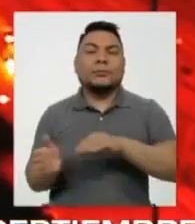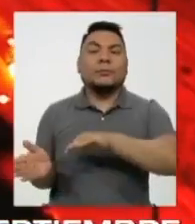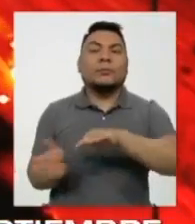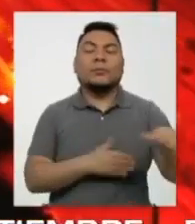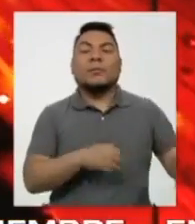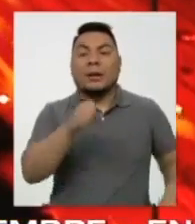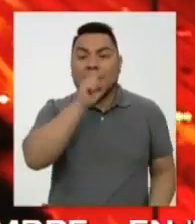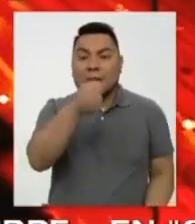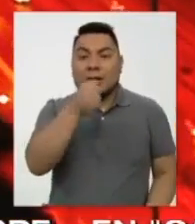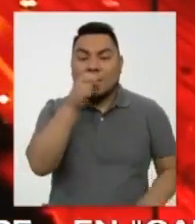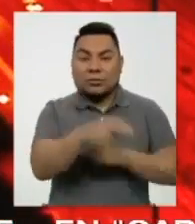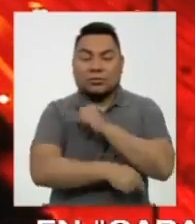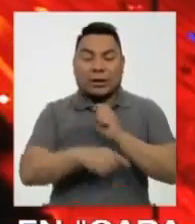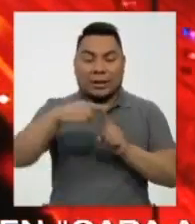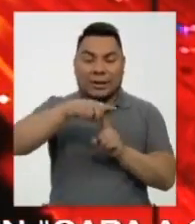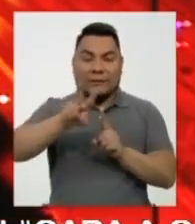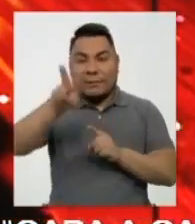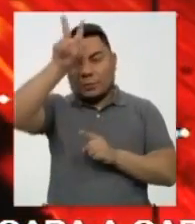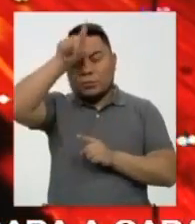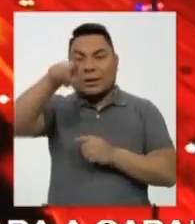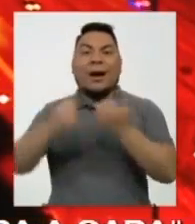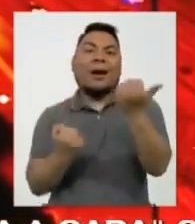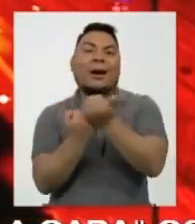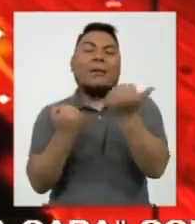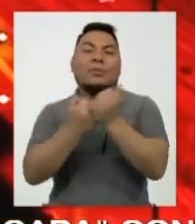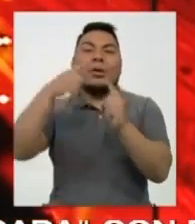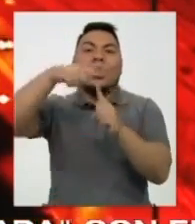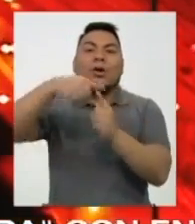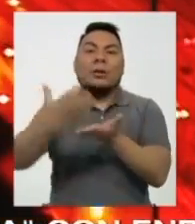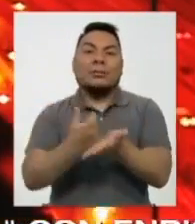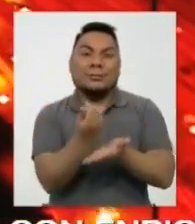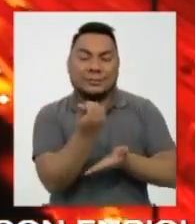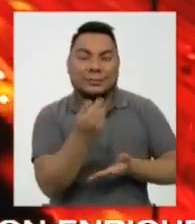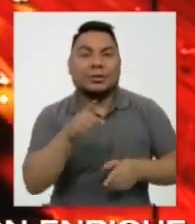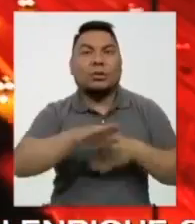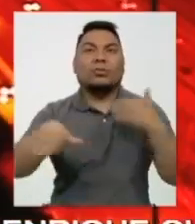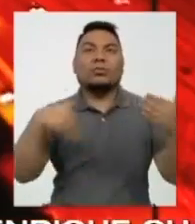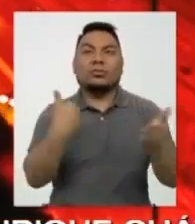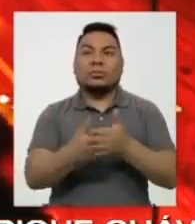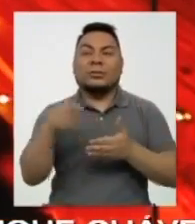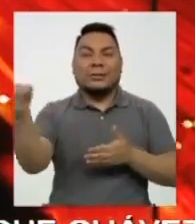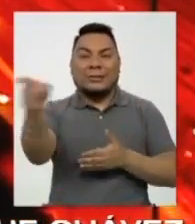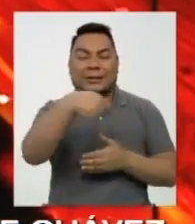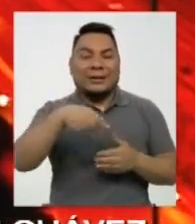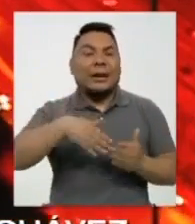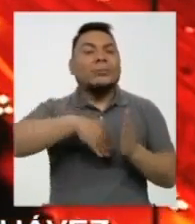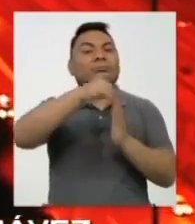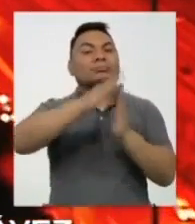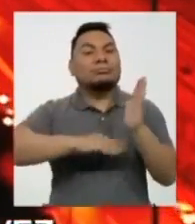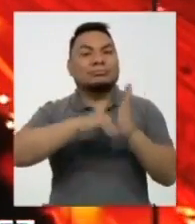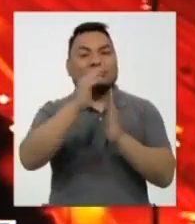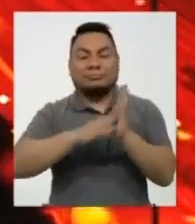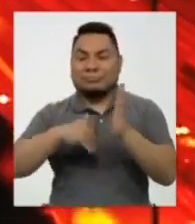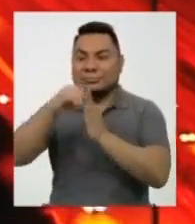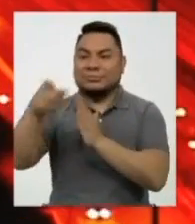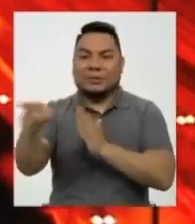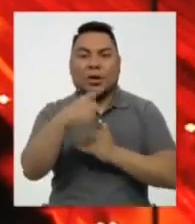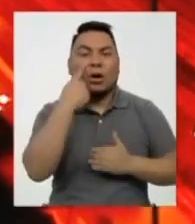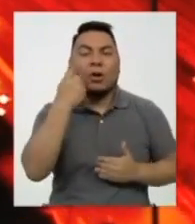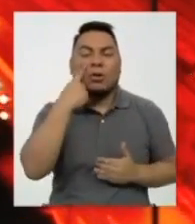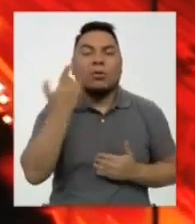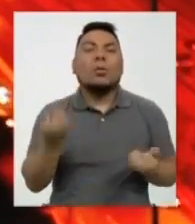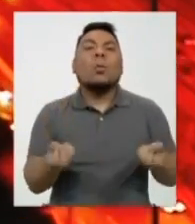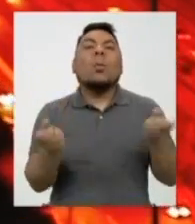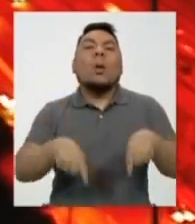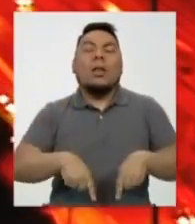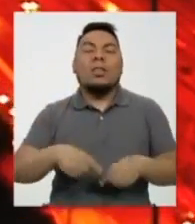Y Radio Nacional y TV Perú apoyan a la Teletón. Figuras de nuestro medio pintaron algunos vehículos en las calles para que se conozca mejor las fechas en las que